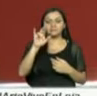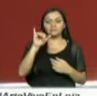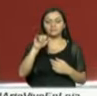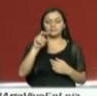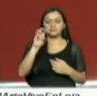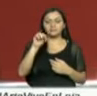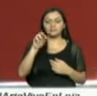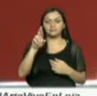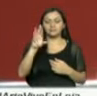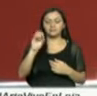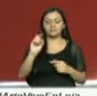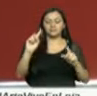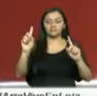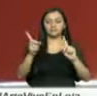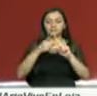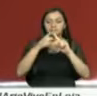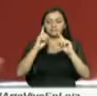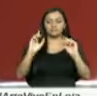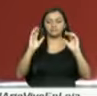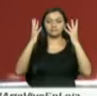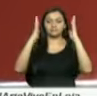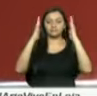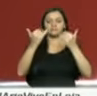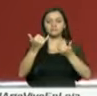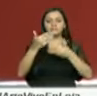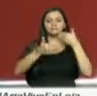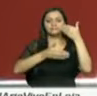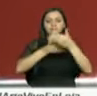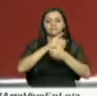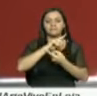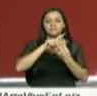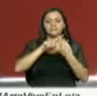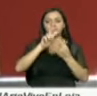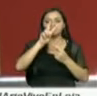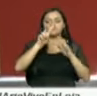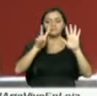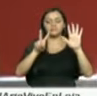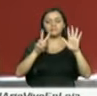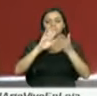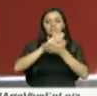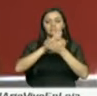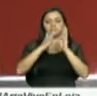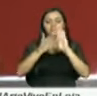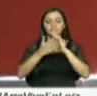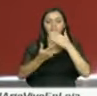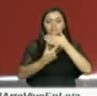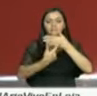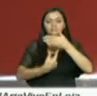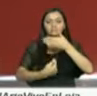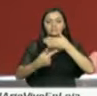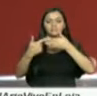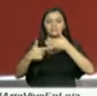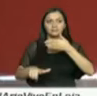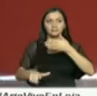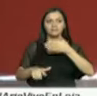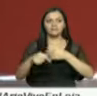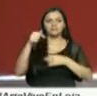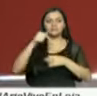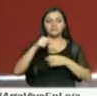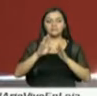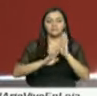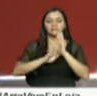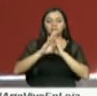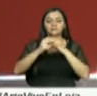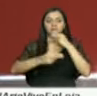Artes Vivas Loja 2016, que transcurrirá hasta el 27 de noviembre en la bella Centinela del Sur. Un gran